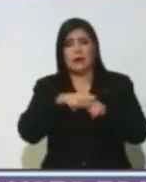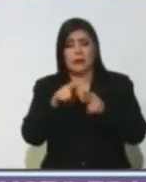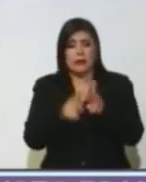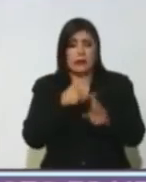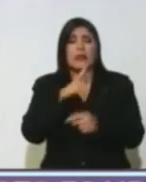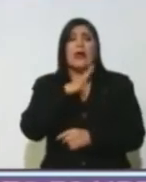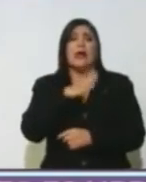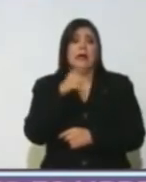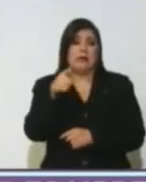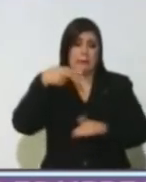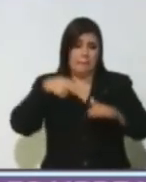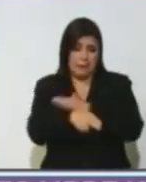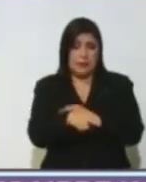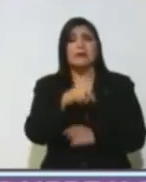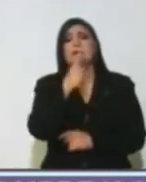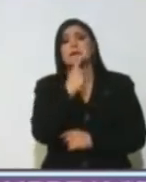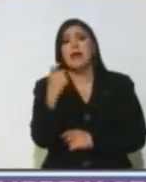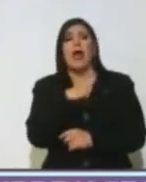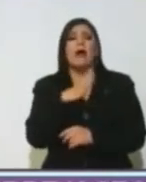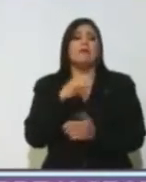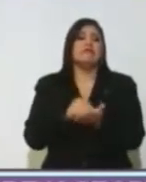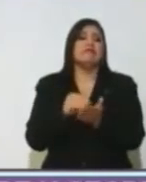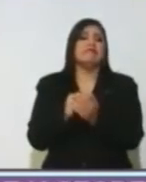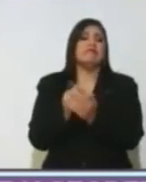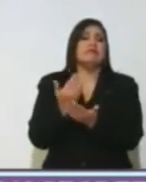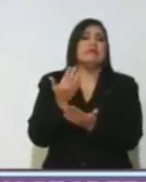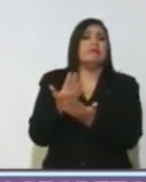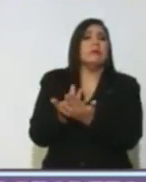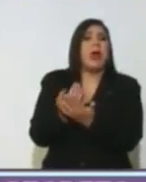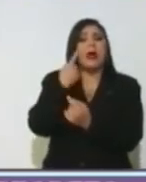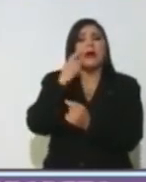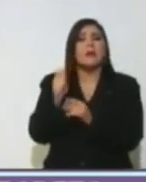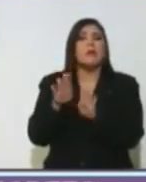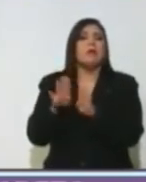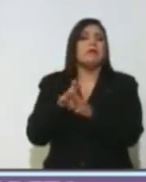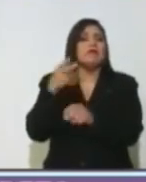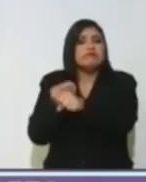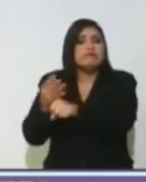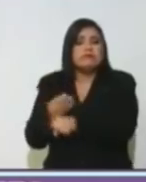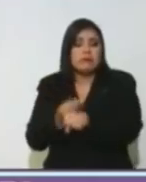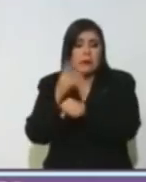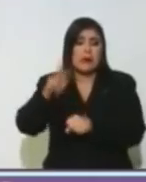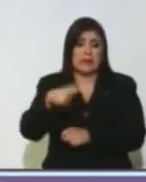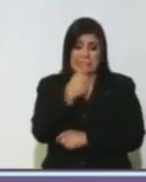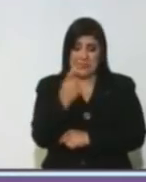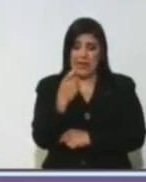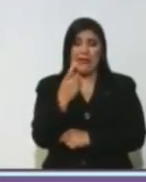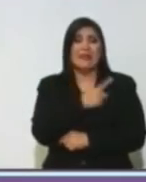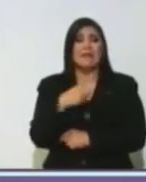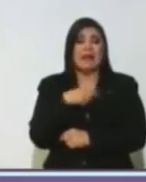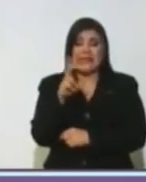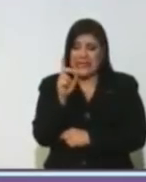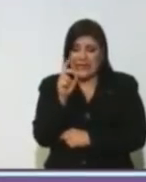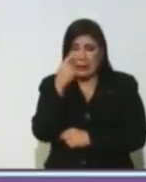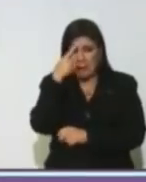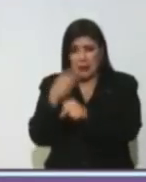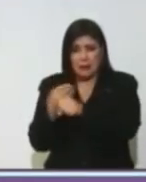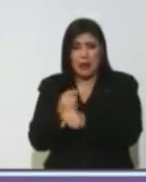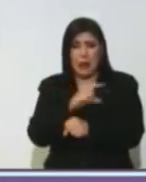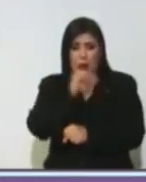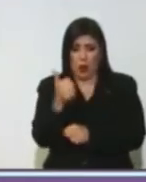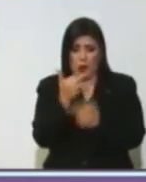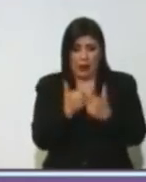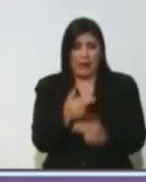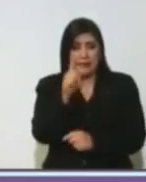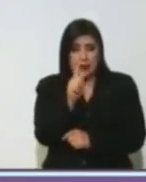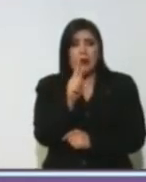100 se encuentran en reparación de esos 100 deberían haber apenas 30 en reparación los otros 70